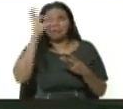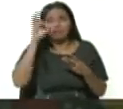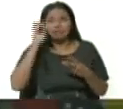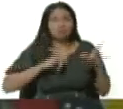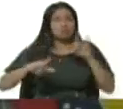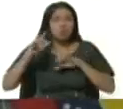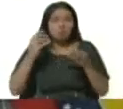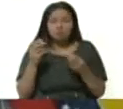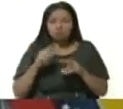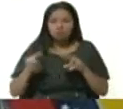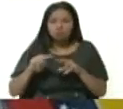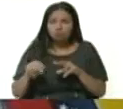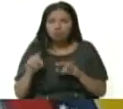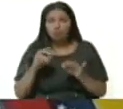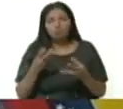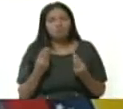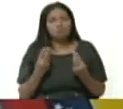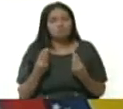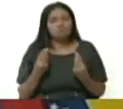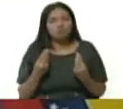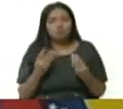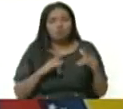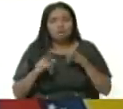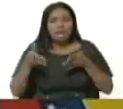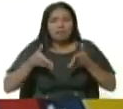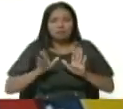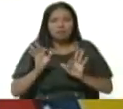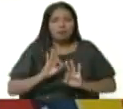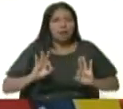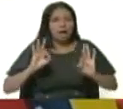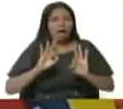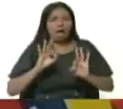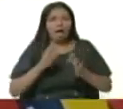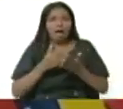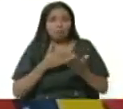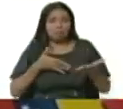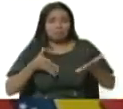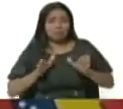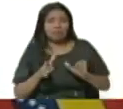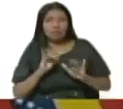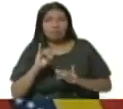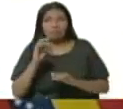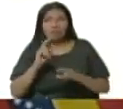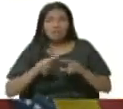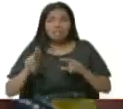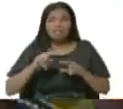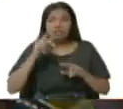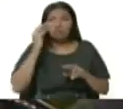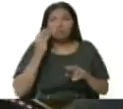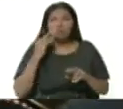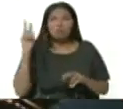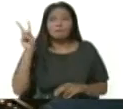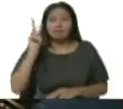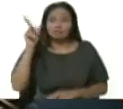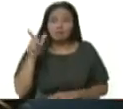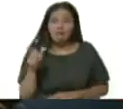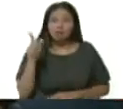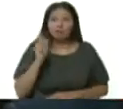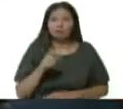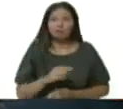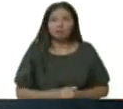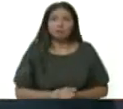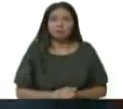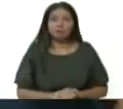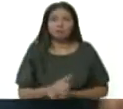mucho. Los queremos mucho. Ustedes no habían nacido. Ustedes, queridos muchachos venezolanos, muchachas.